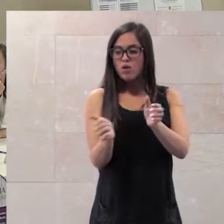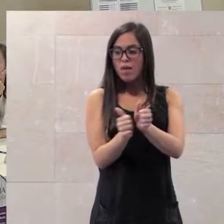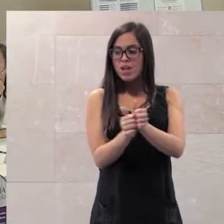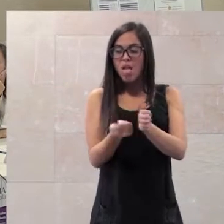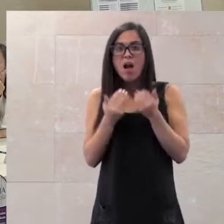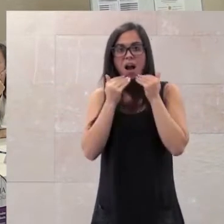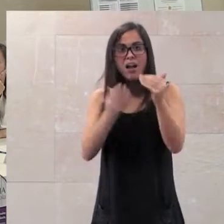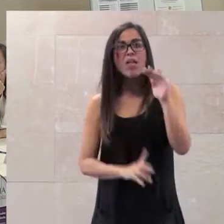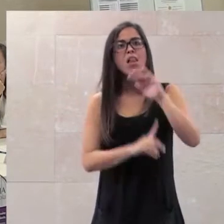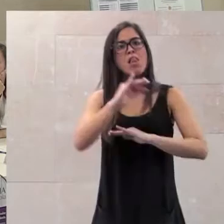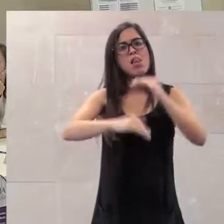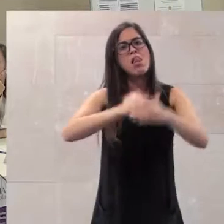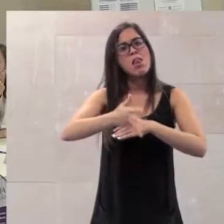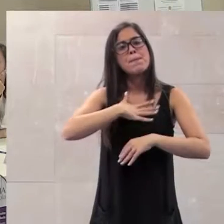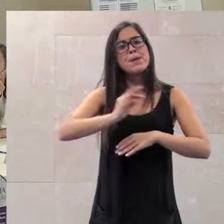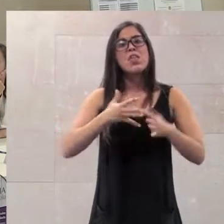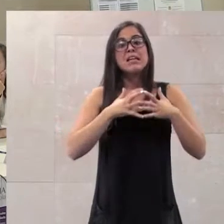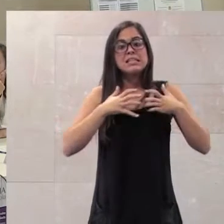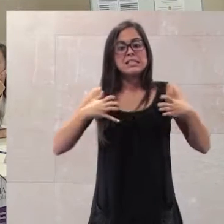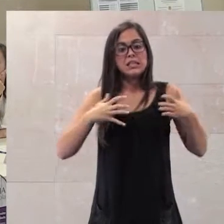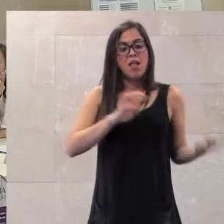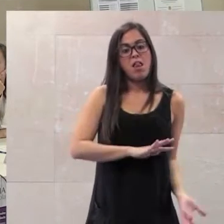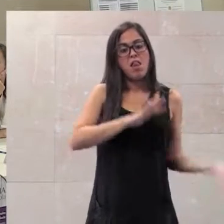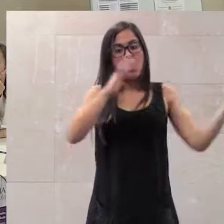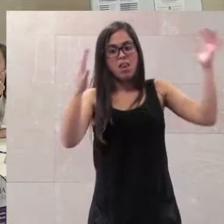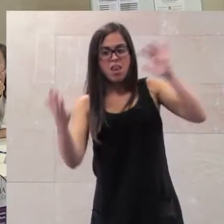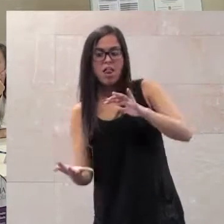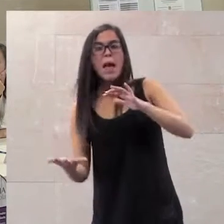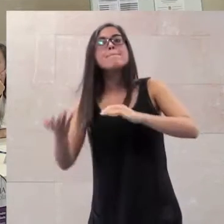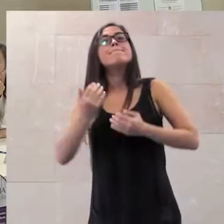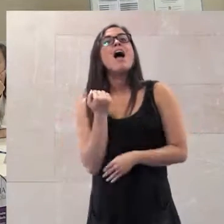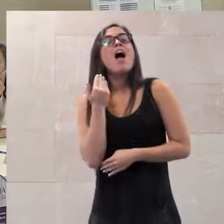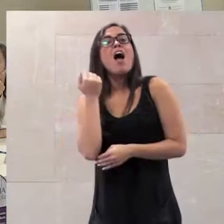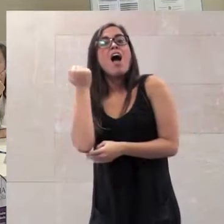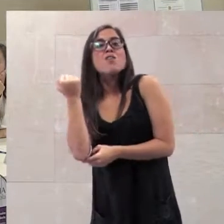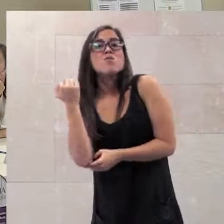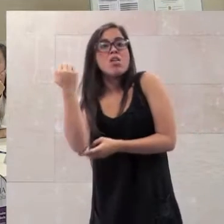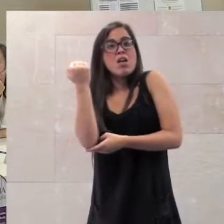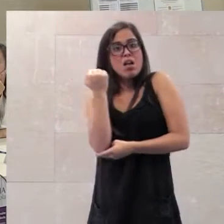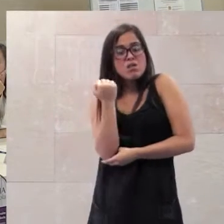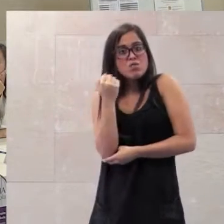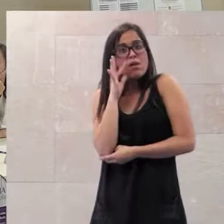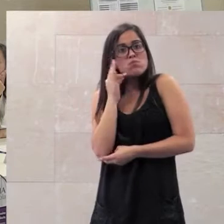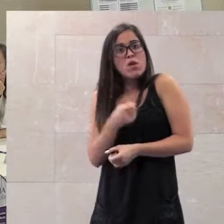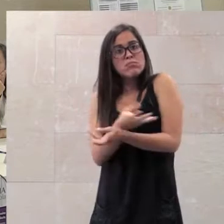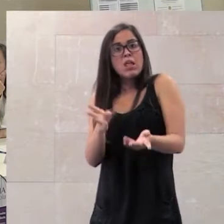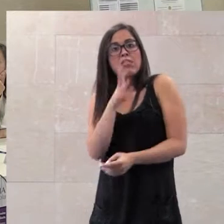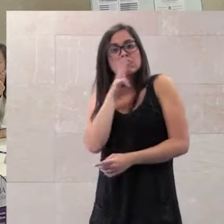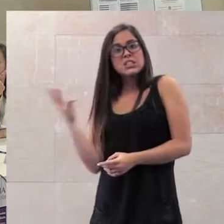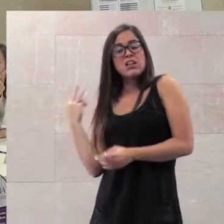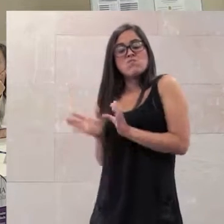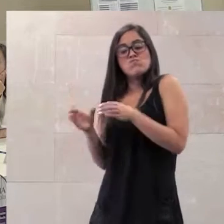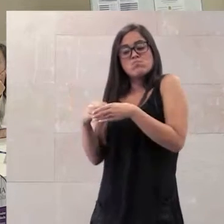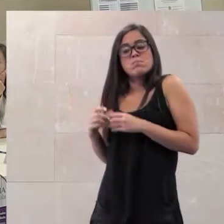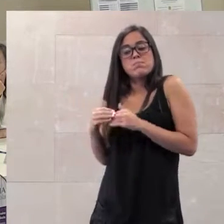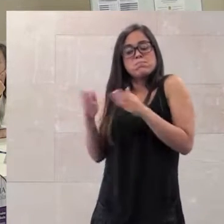frustración realmente en un cambio hacia ellas y en poder ayudarse a sí mismas, pero también ayudar a otras mujeres. Y bueno, es un grupo que surgió hace 3 años,